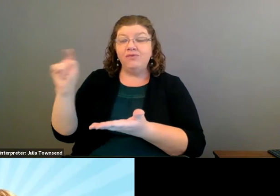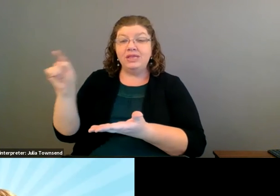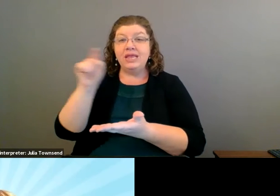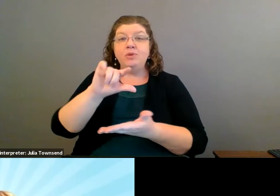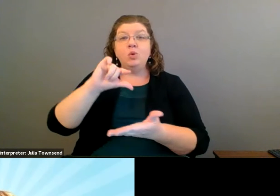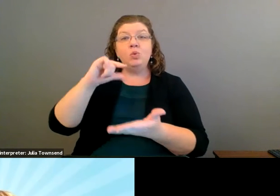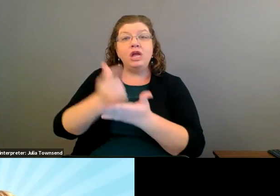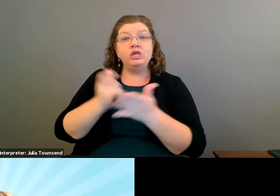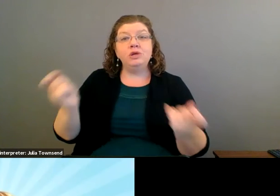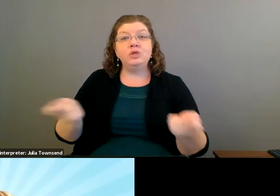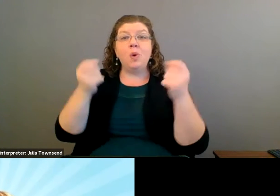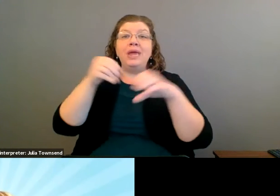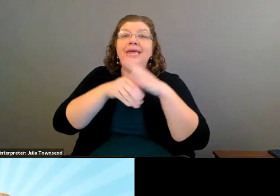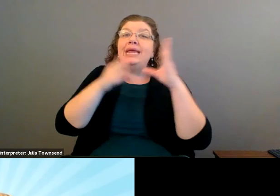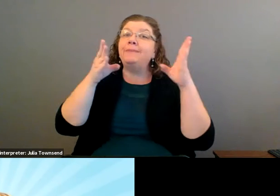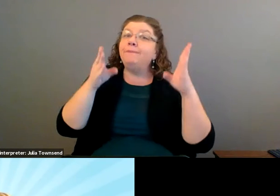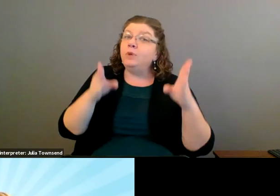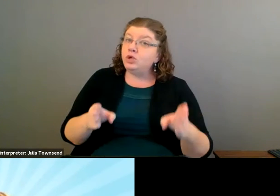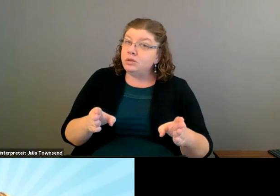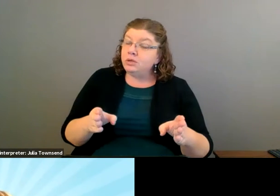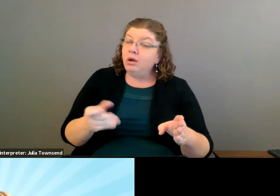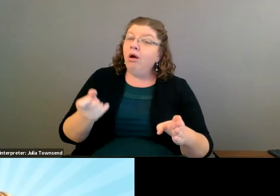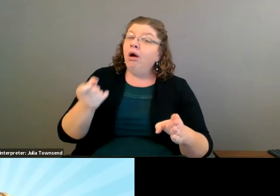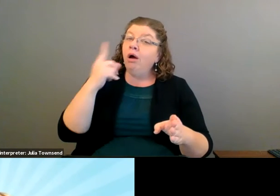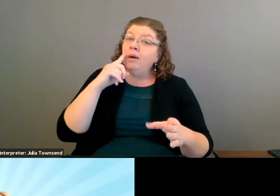de graduación en persona, deben seguir